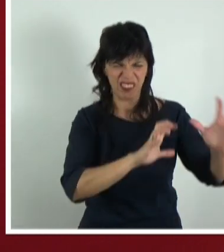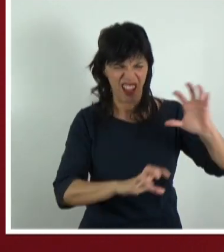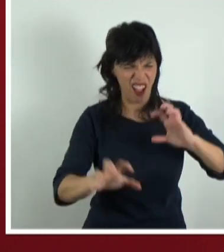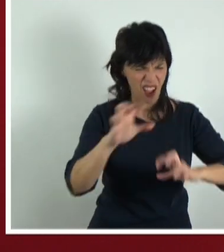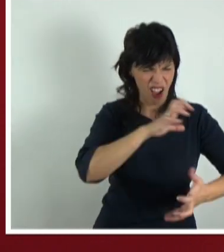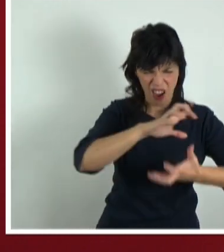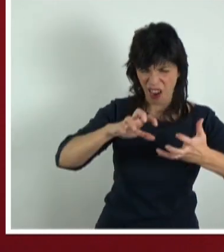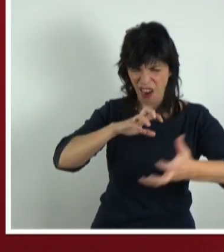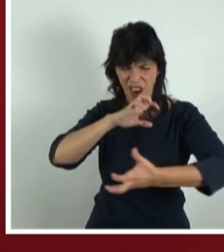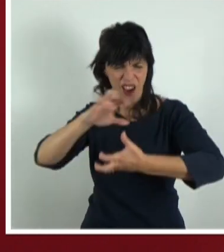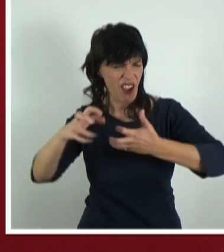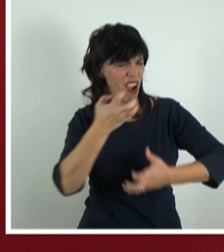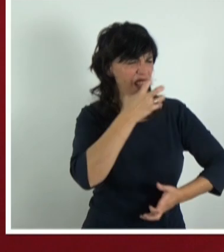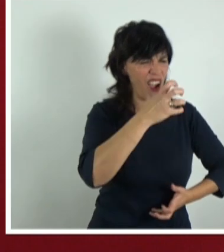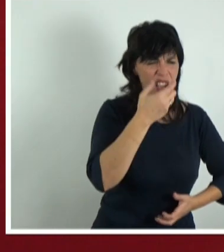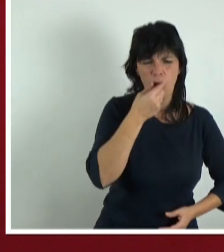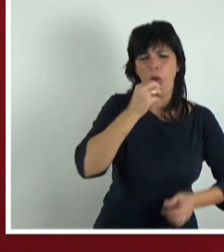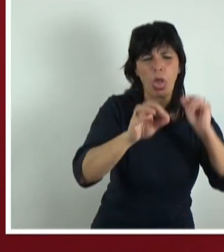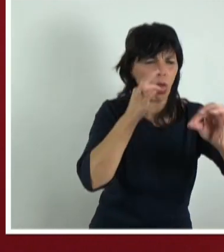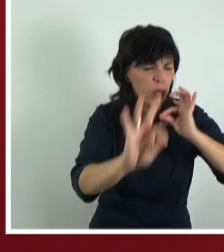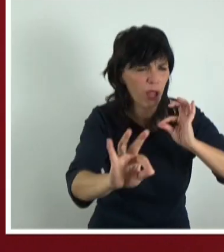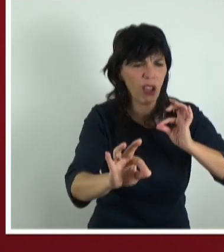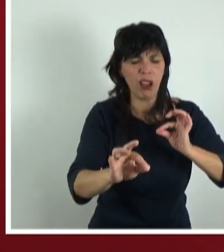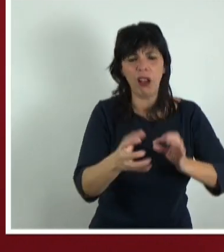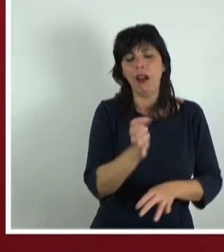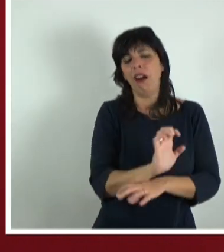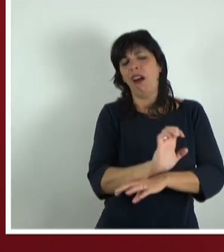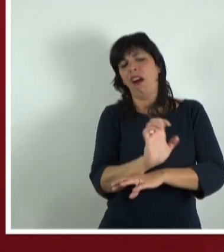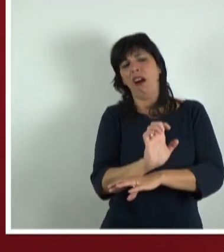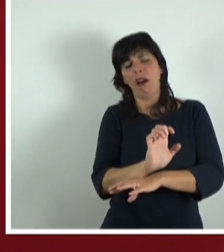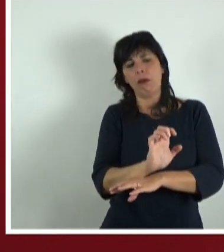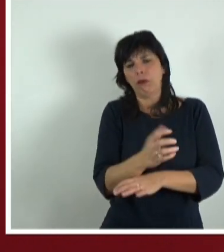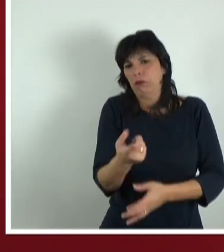Chillaban, le escupían, se burlaban de él.